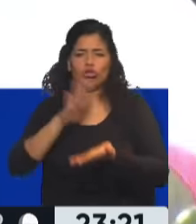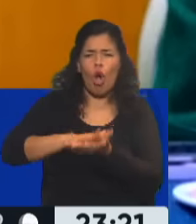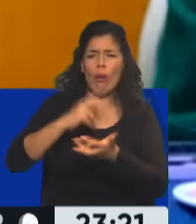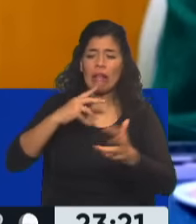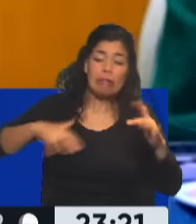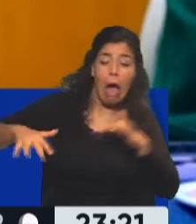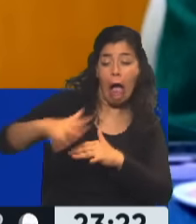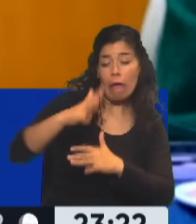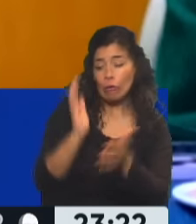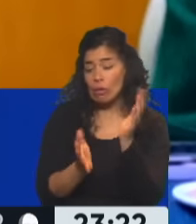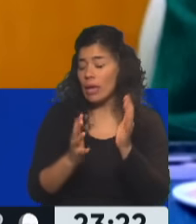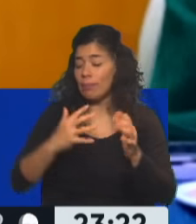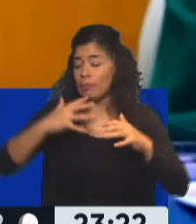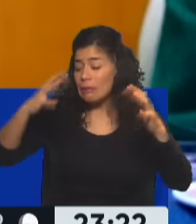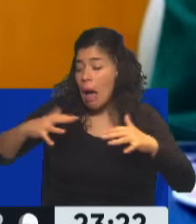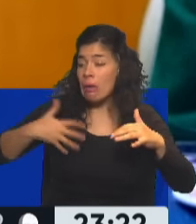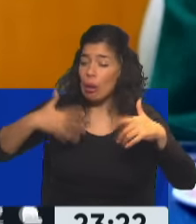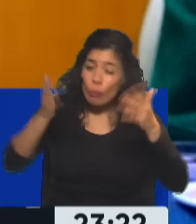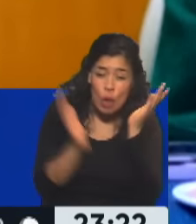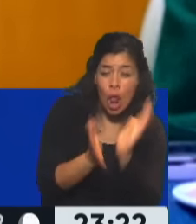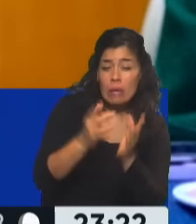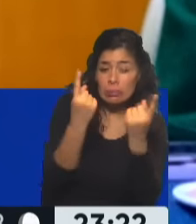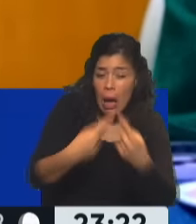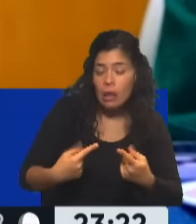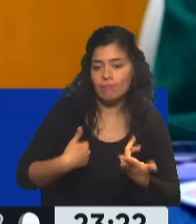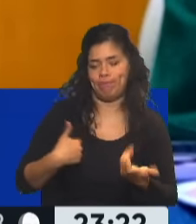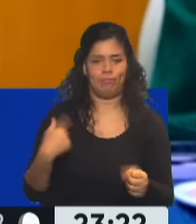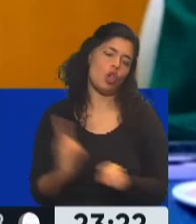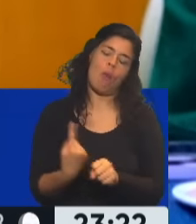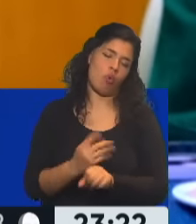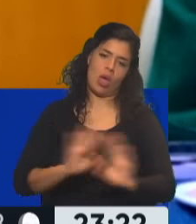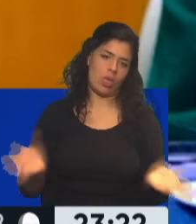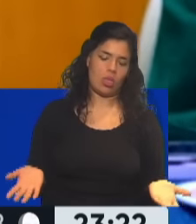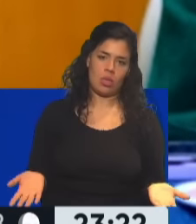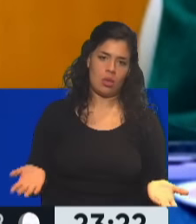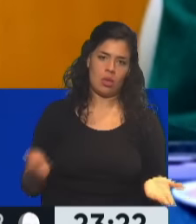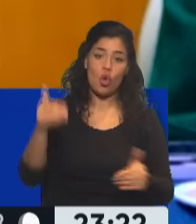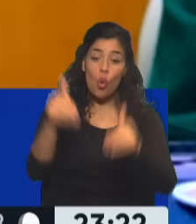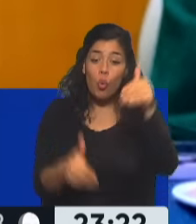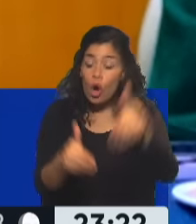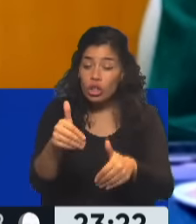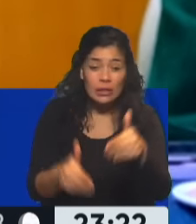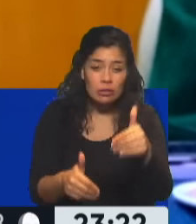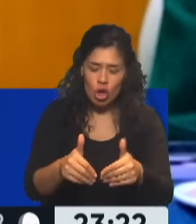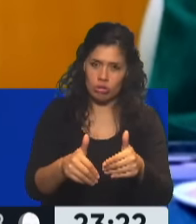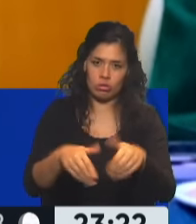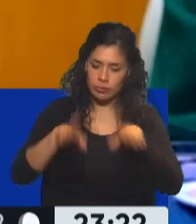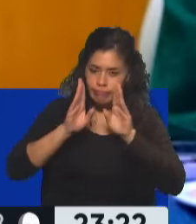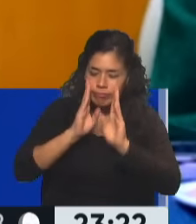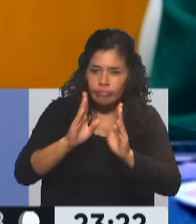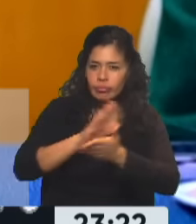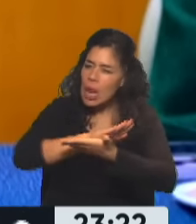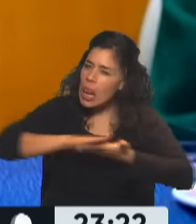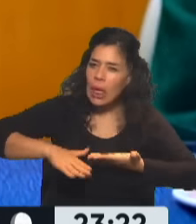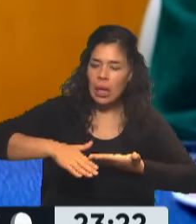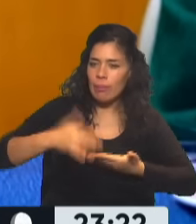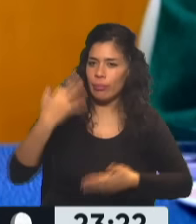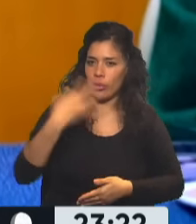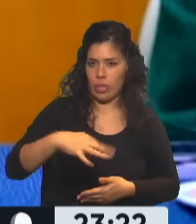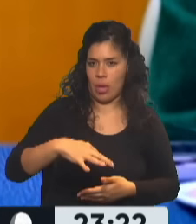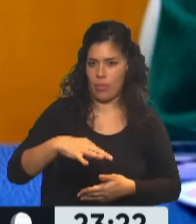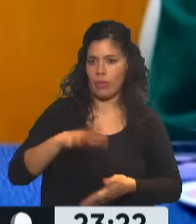reciben los mandatarios y los candidatos son baños de votos. Y esos baños de votos representan